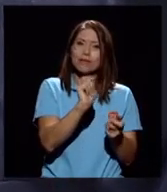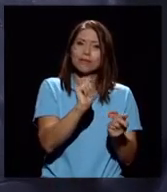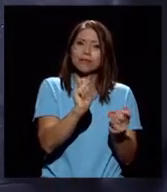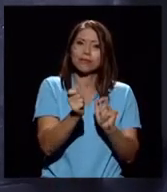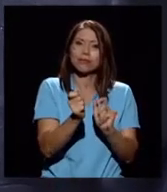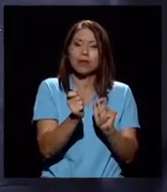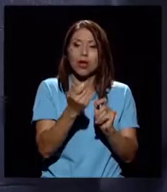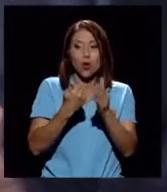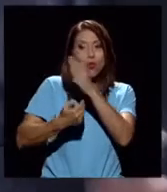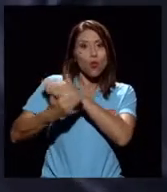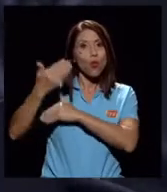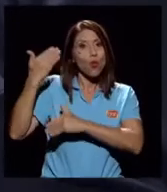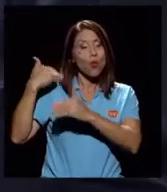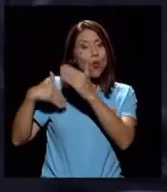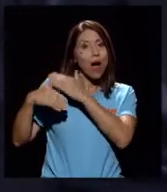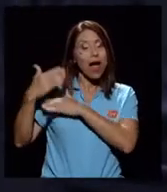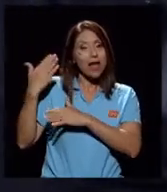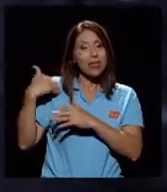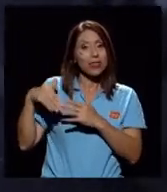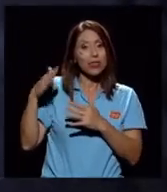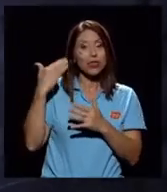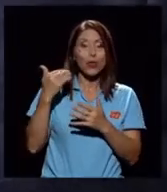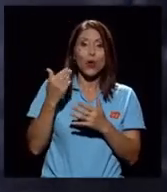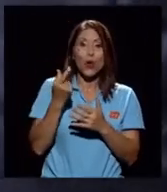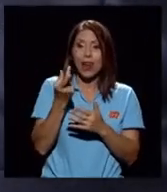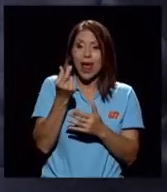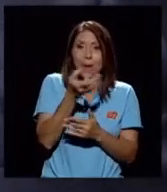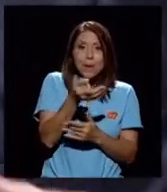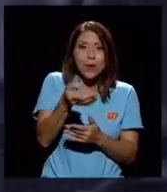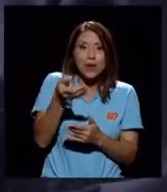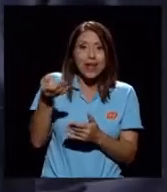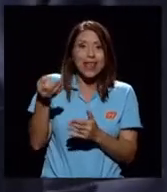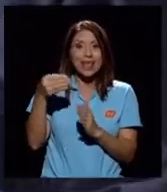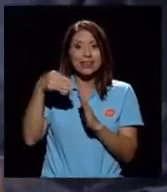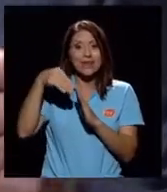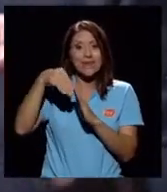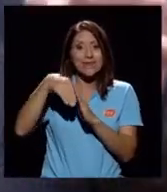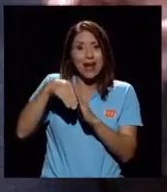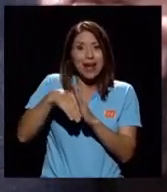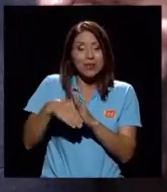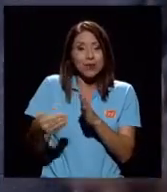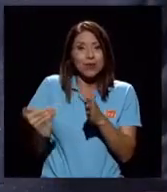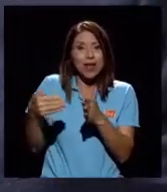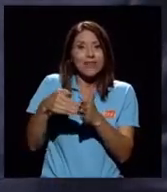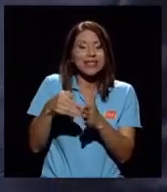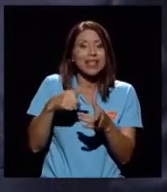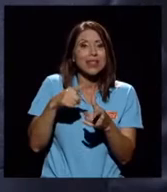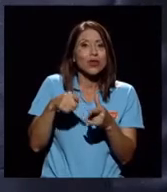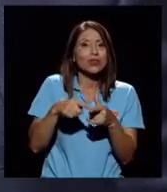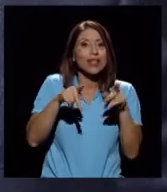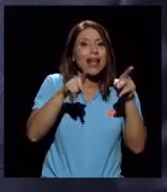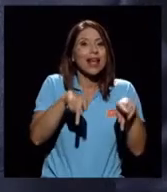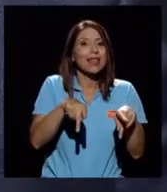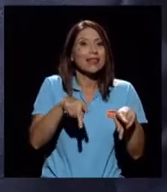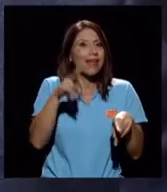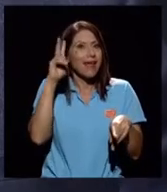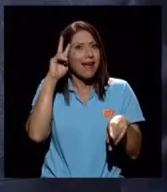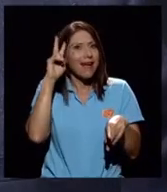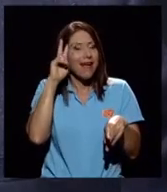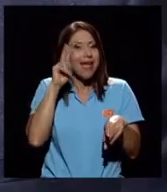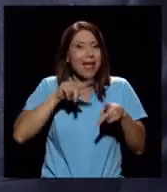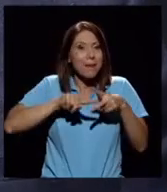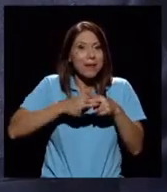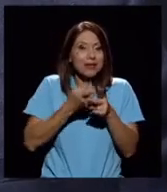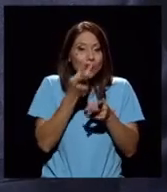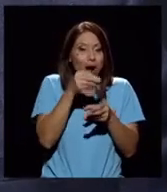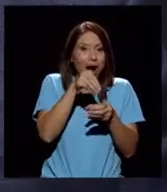este diagnóstico son bastante listos entonces empezaron a ahorrar wing dólares en lugar de